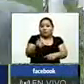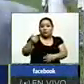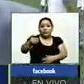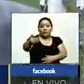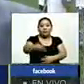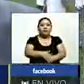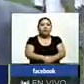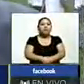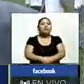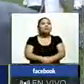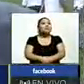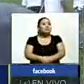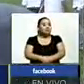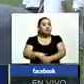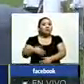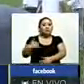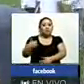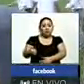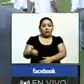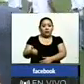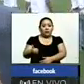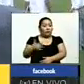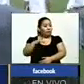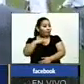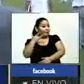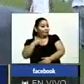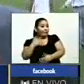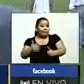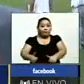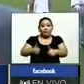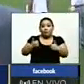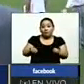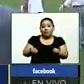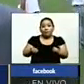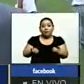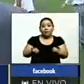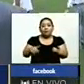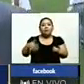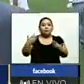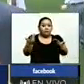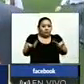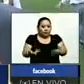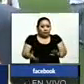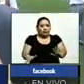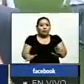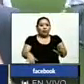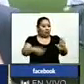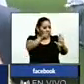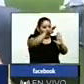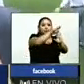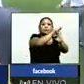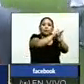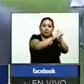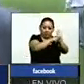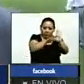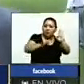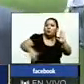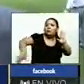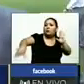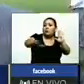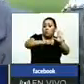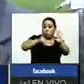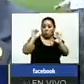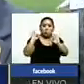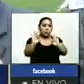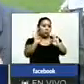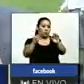años. Pues es una cosa que nos llena de satisfacción que tenemos esa norma que FIFA exige. Estamos en el máximo